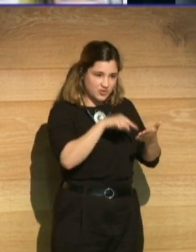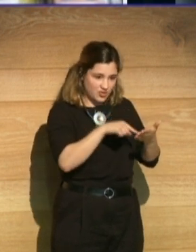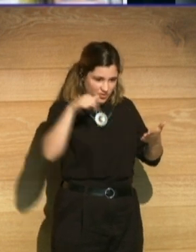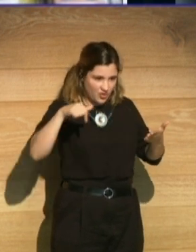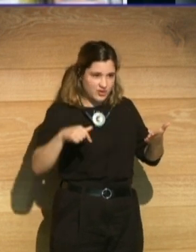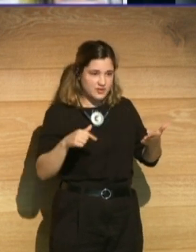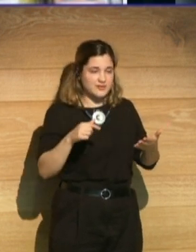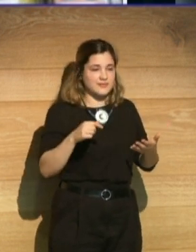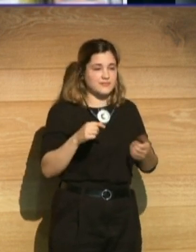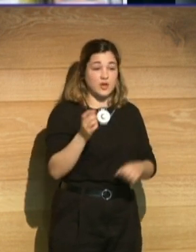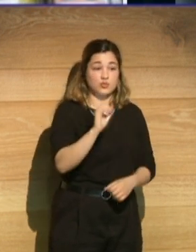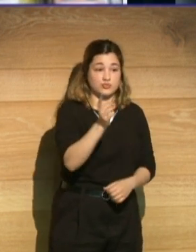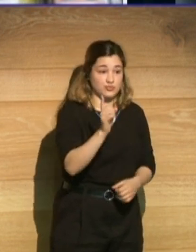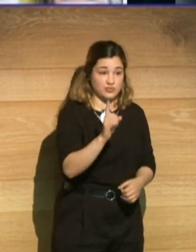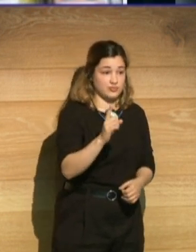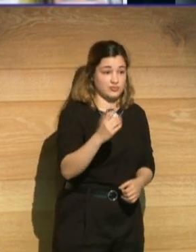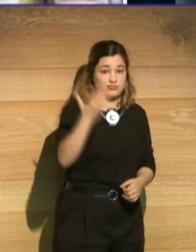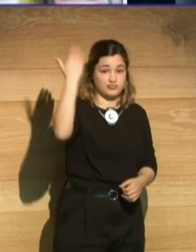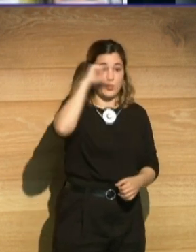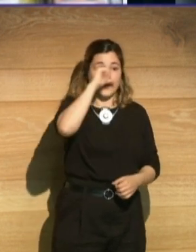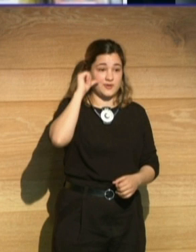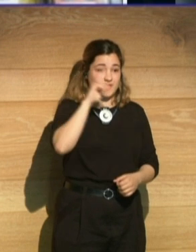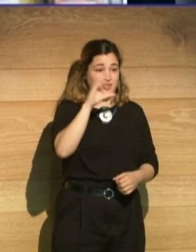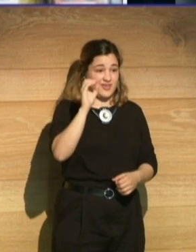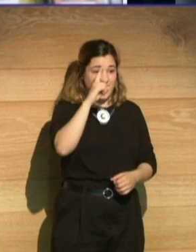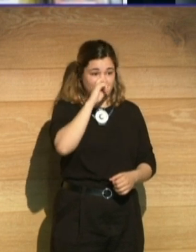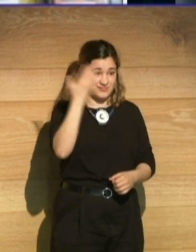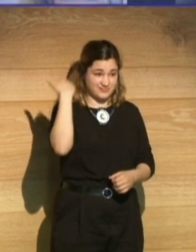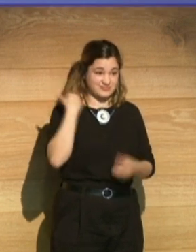no, no. Esta palabra fueron de Mussolini de hace 100 años.